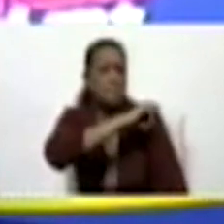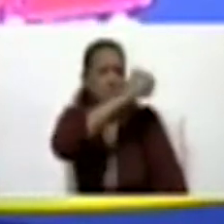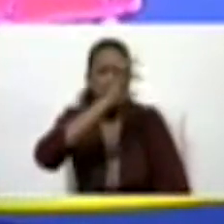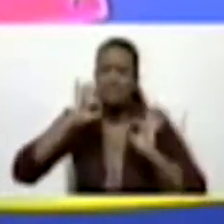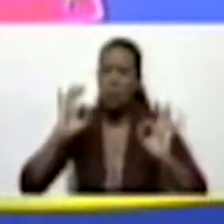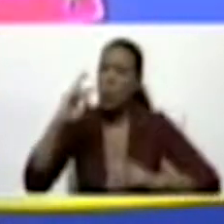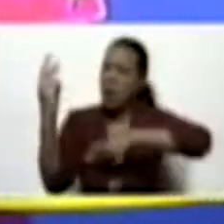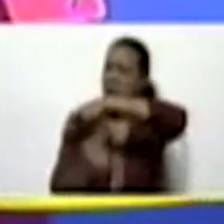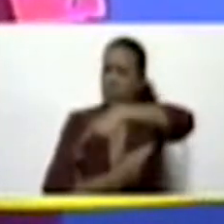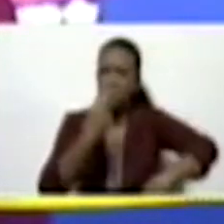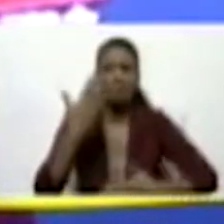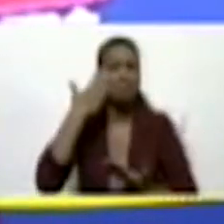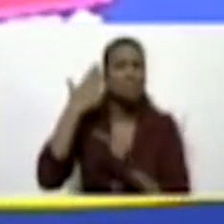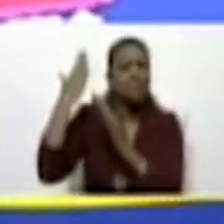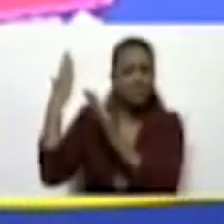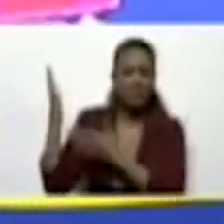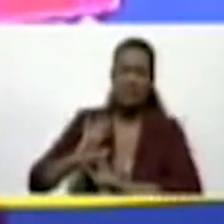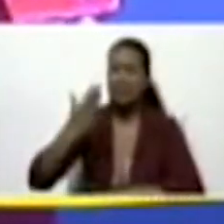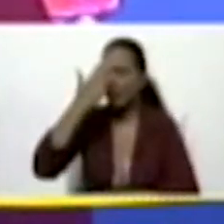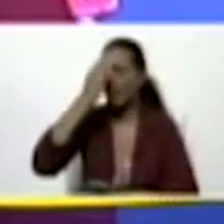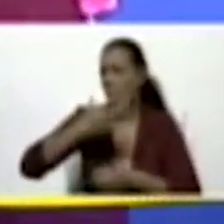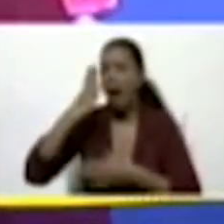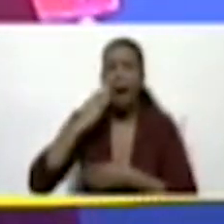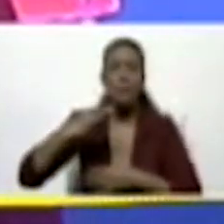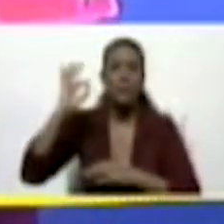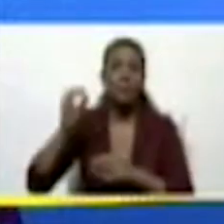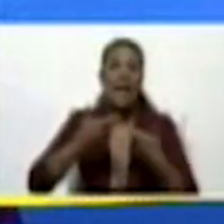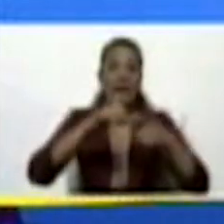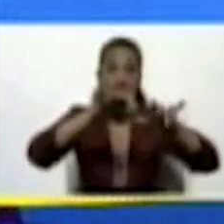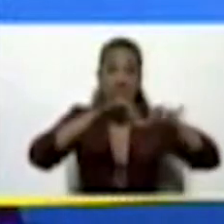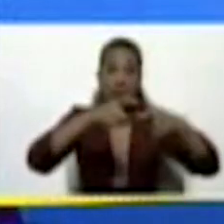y revolucionario. En la Secretaría